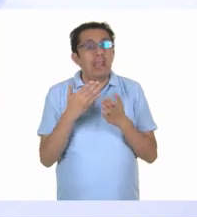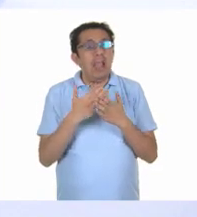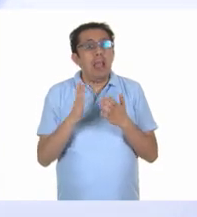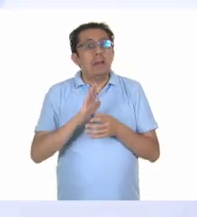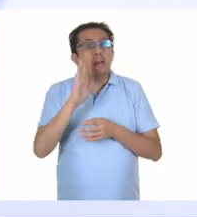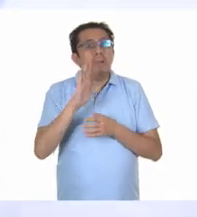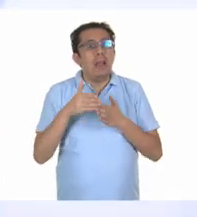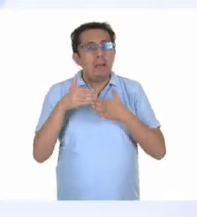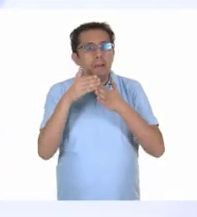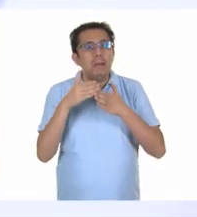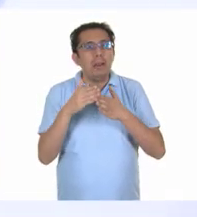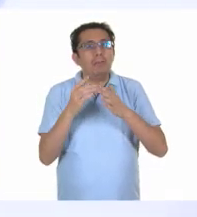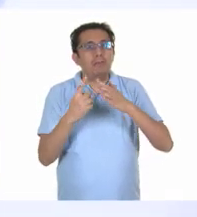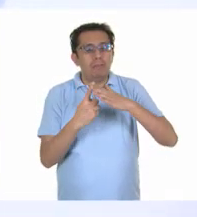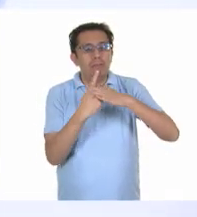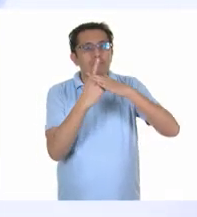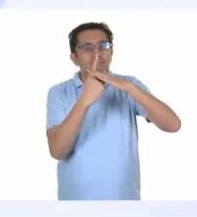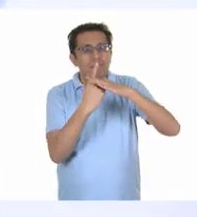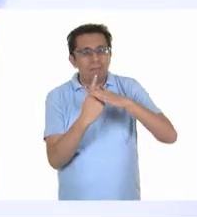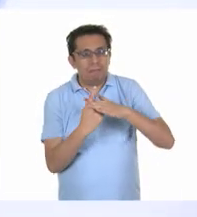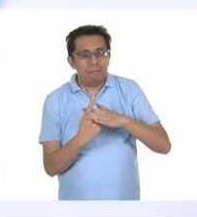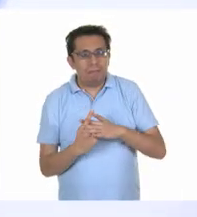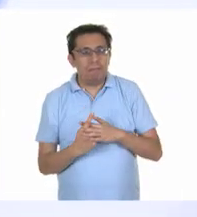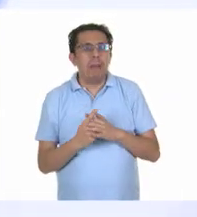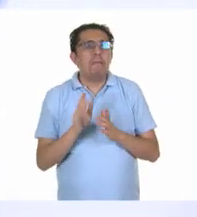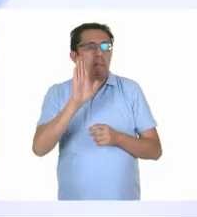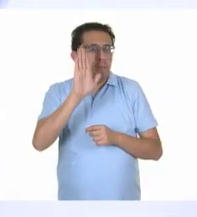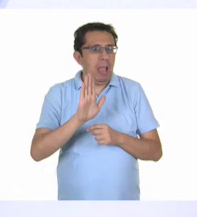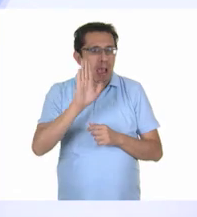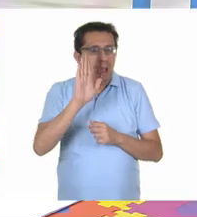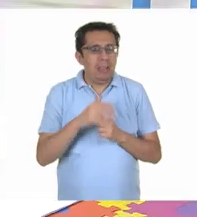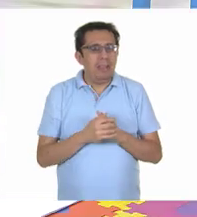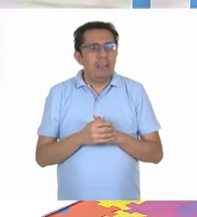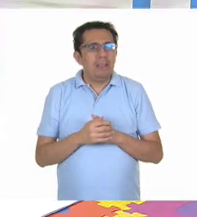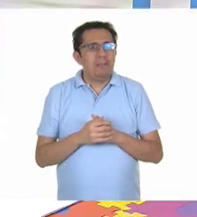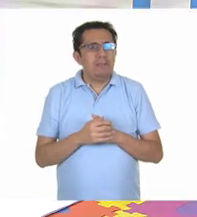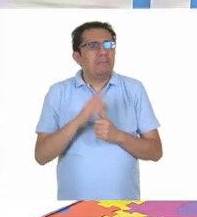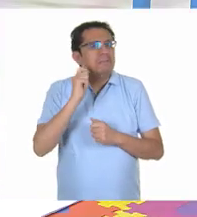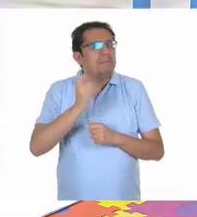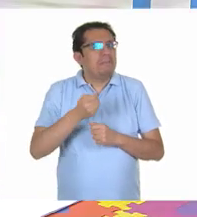Ajá. ¿Ya? Ahora parece un submarino con un supervisor.